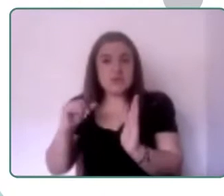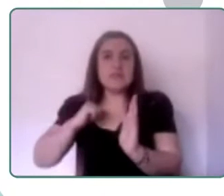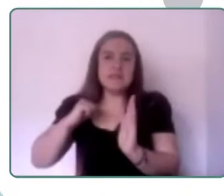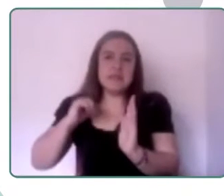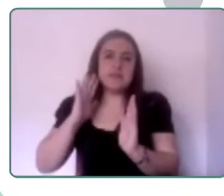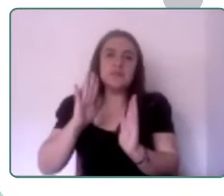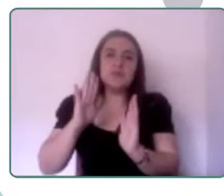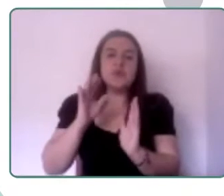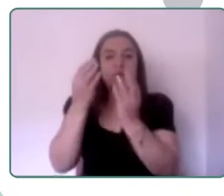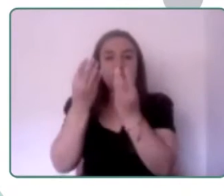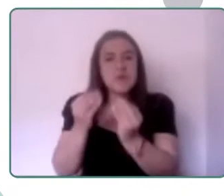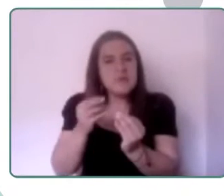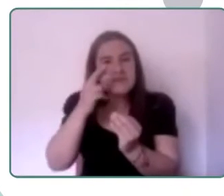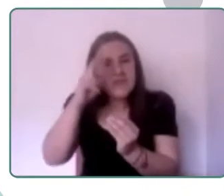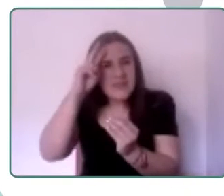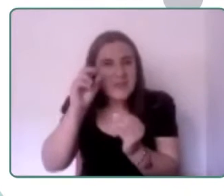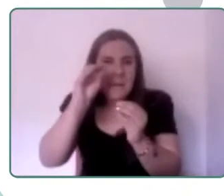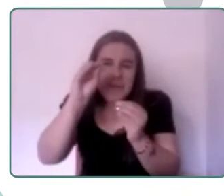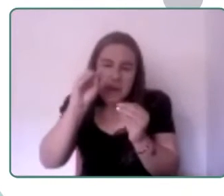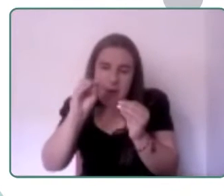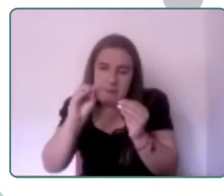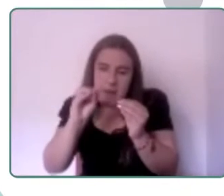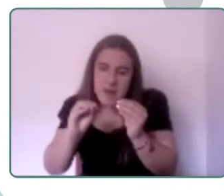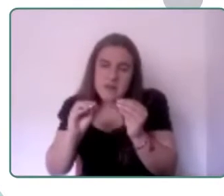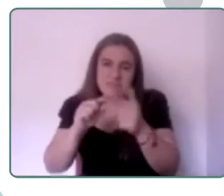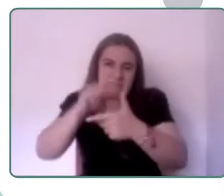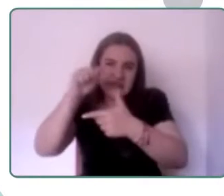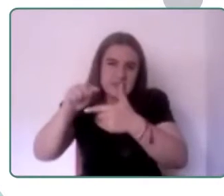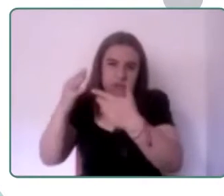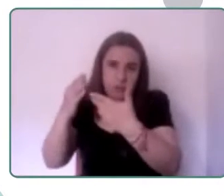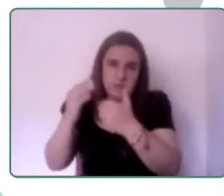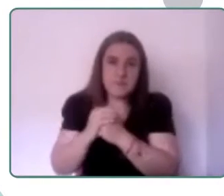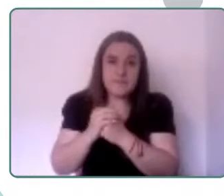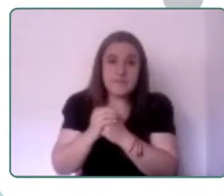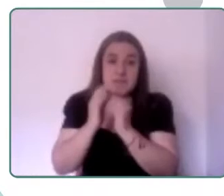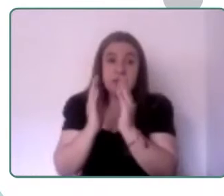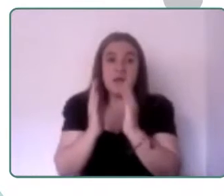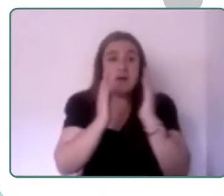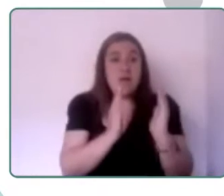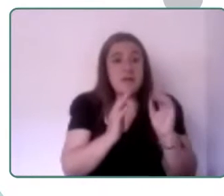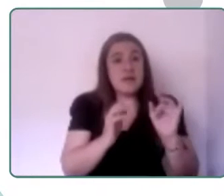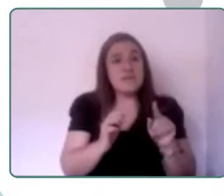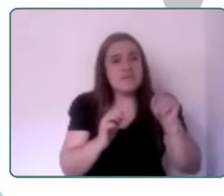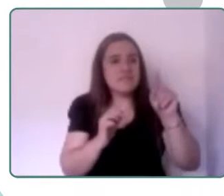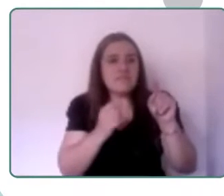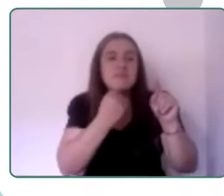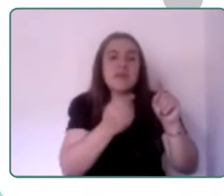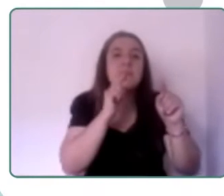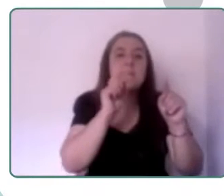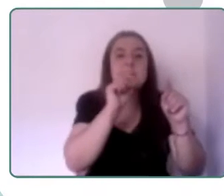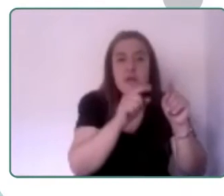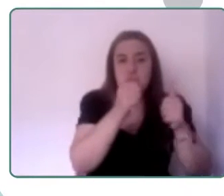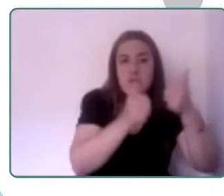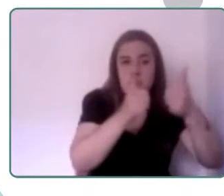las respuestas de nuestros estudiantes. En el lado superior izquierdo tenemos la pregunta formulada a ellos y